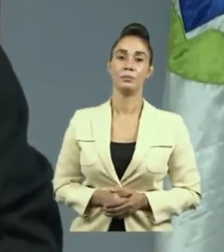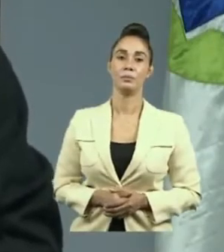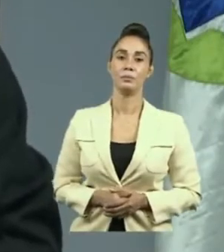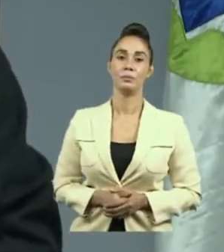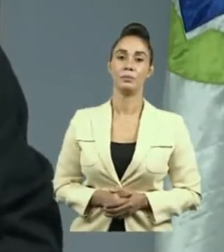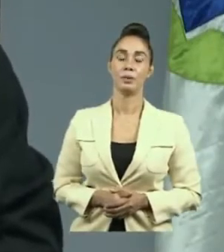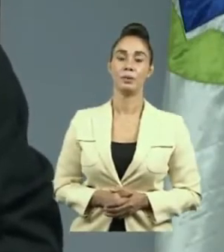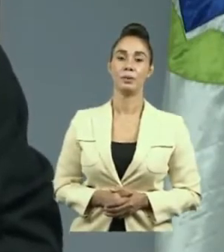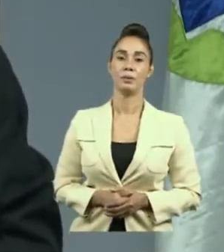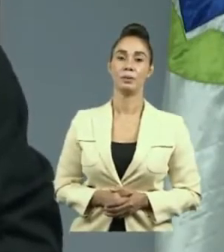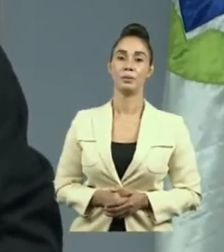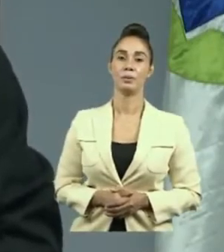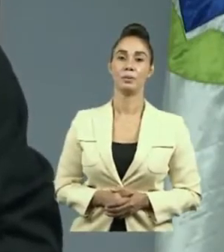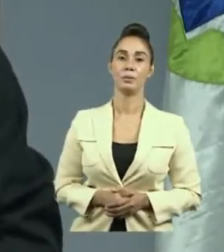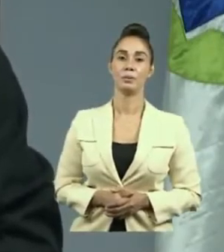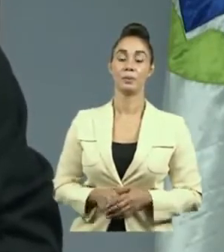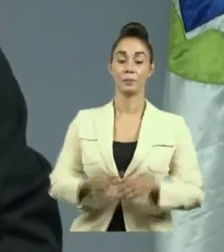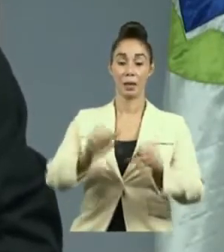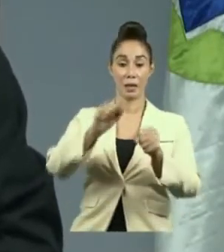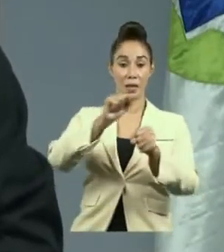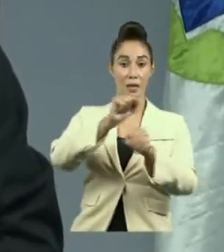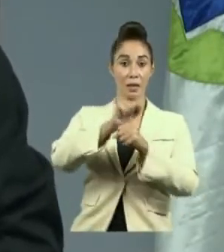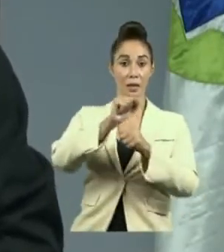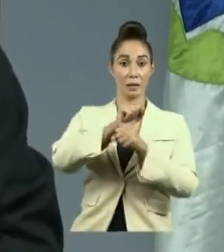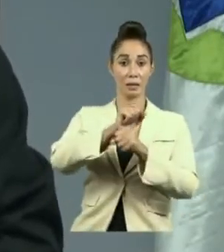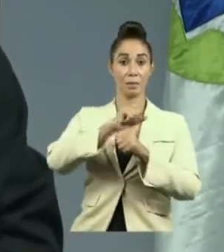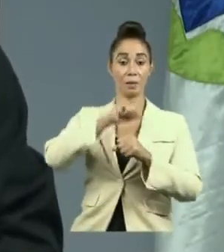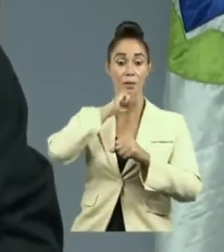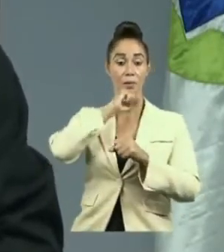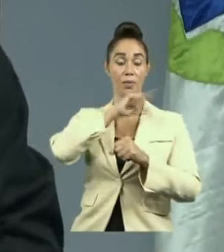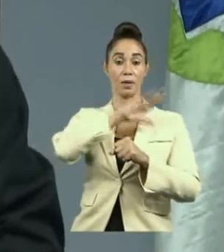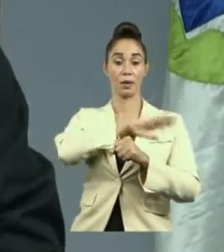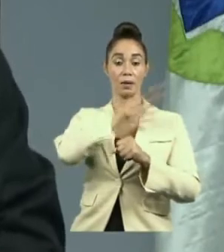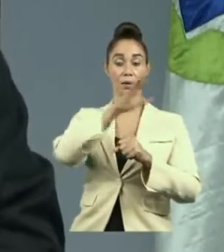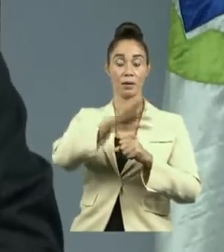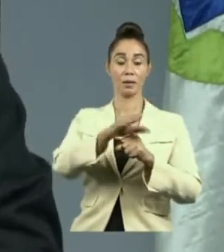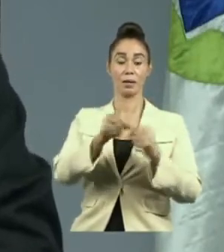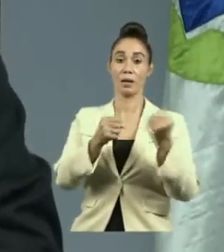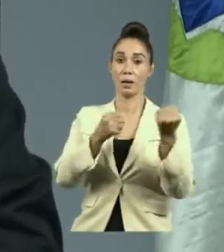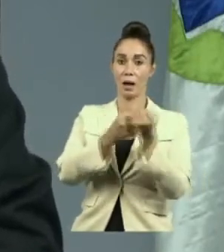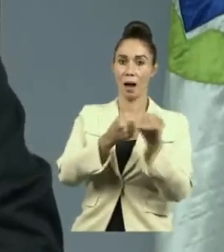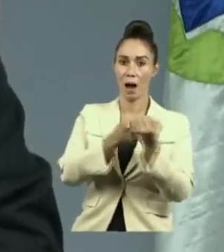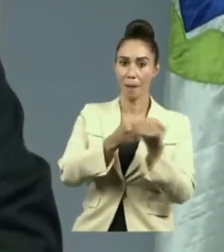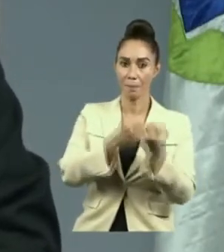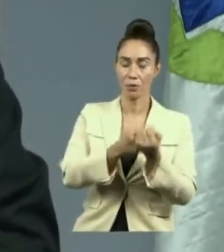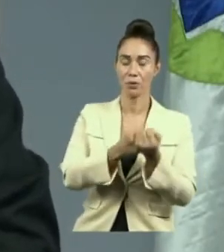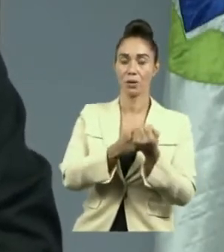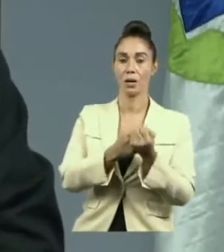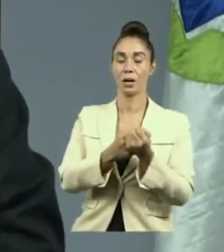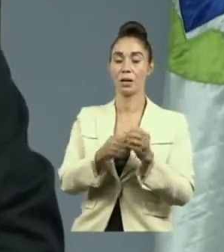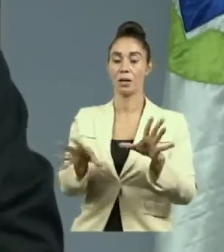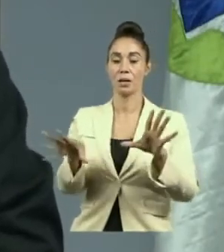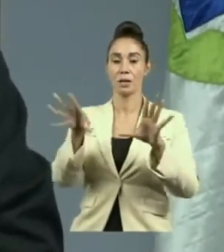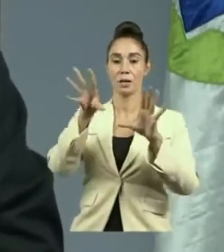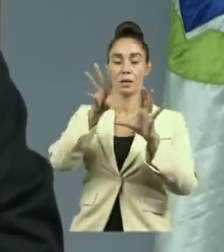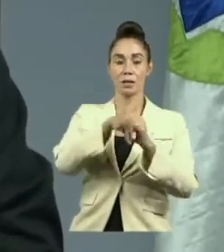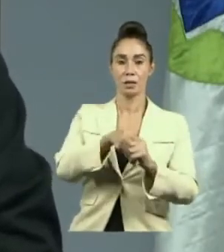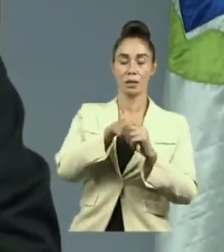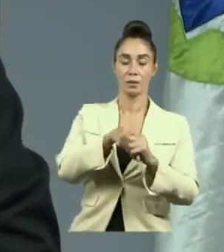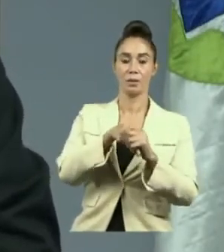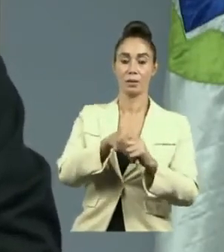la labor de las alcaldías es colaborar e integrarse dentro de la